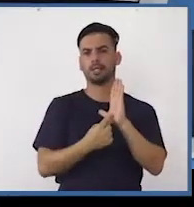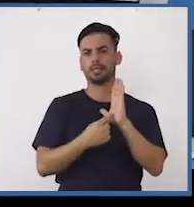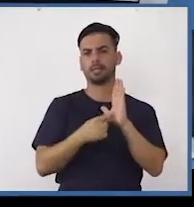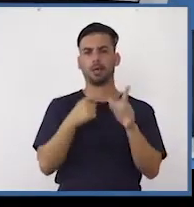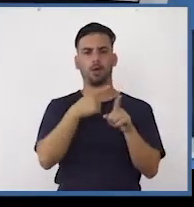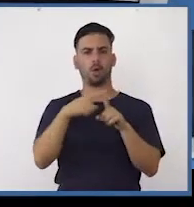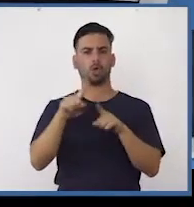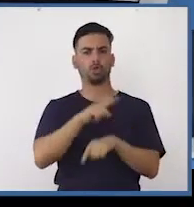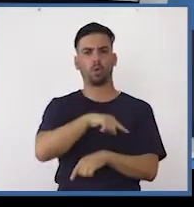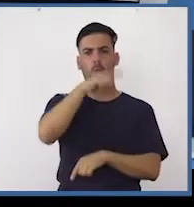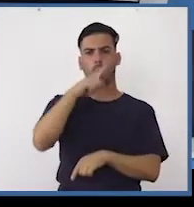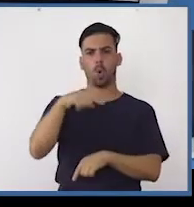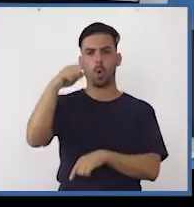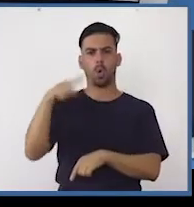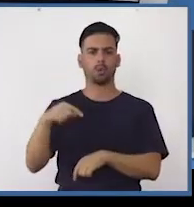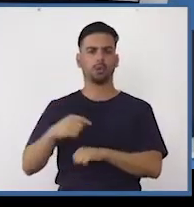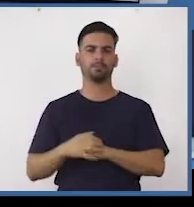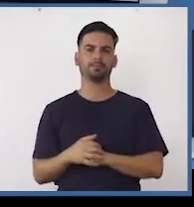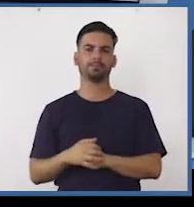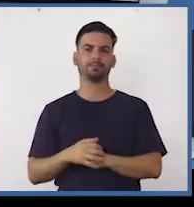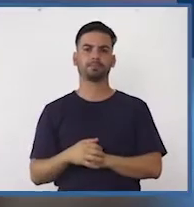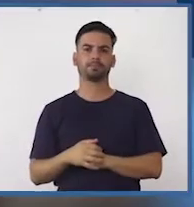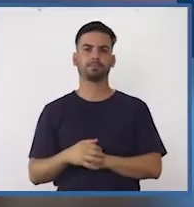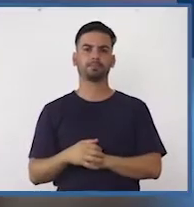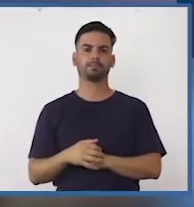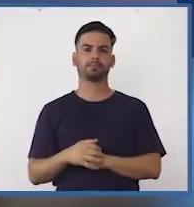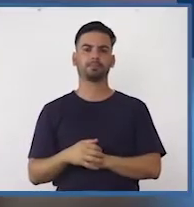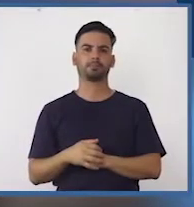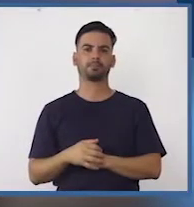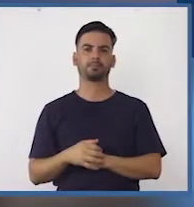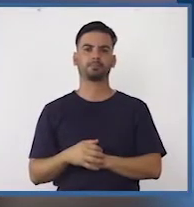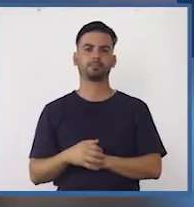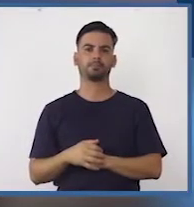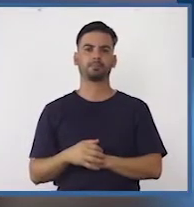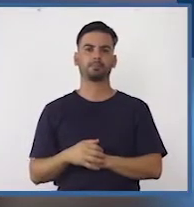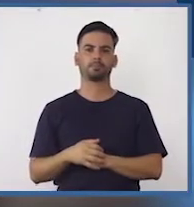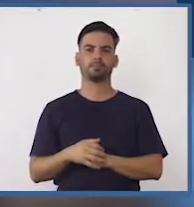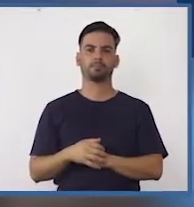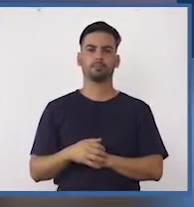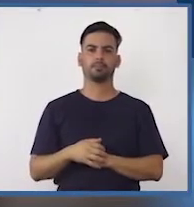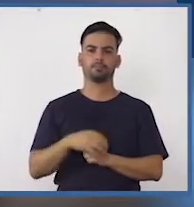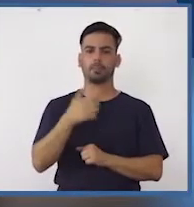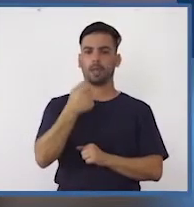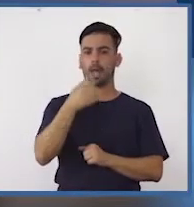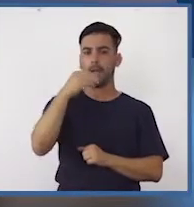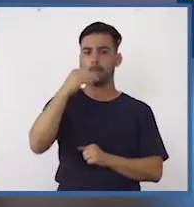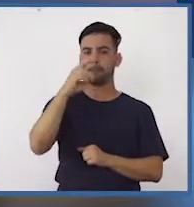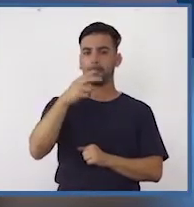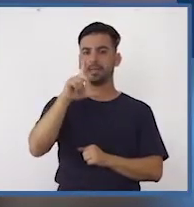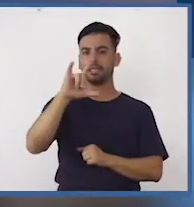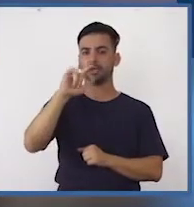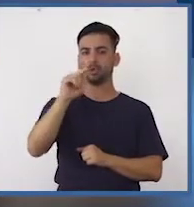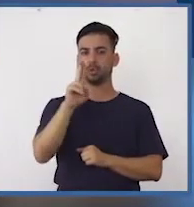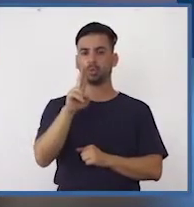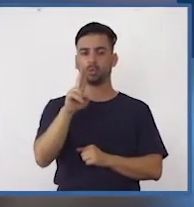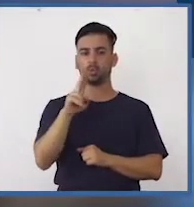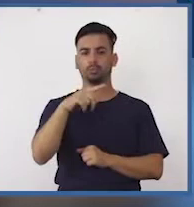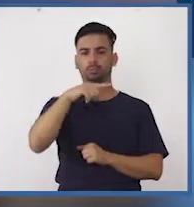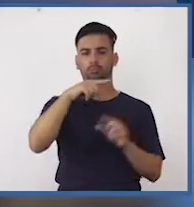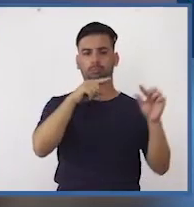máxima separación con respecto a la posición de equilibrio con que oscilan las partículas del medio, por lo cual se propaga una